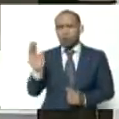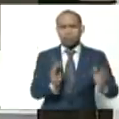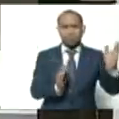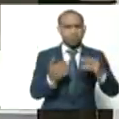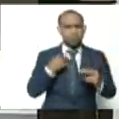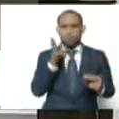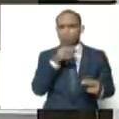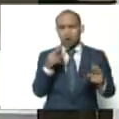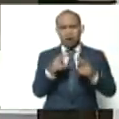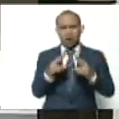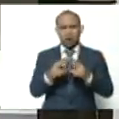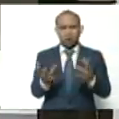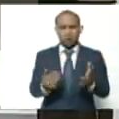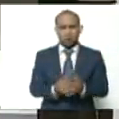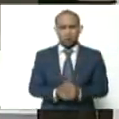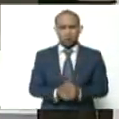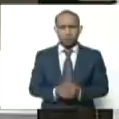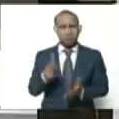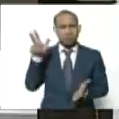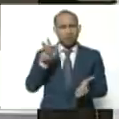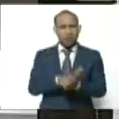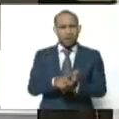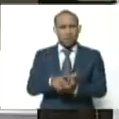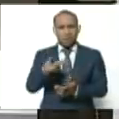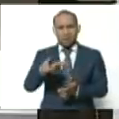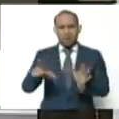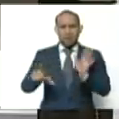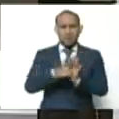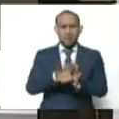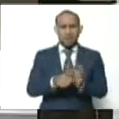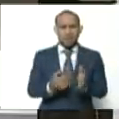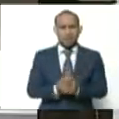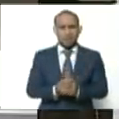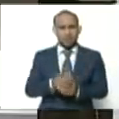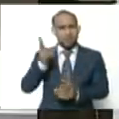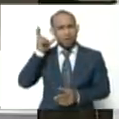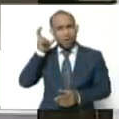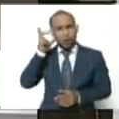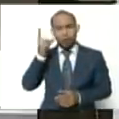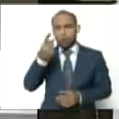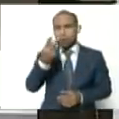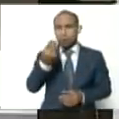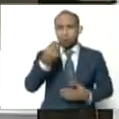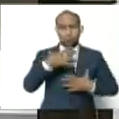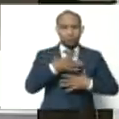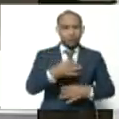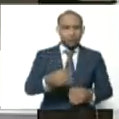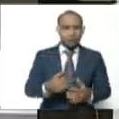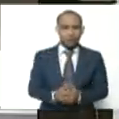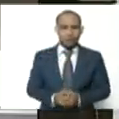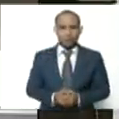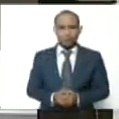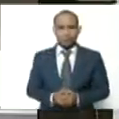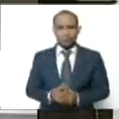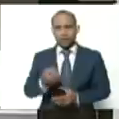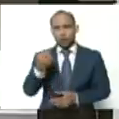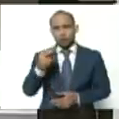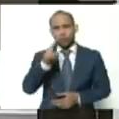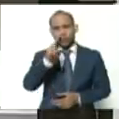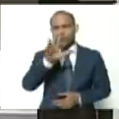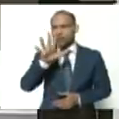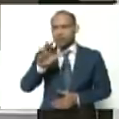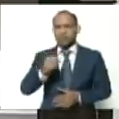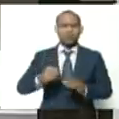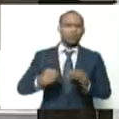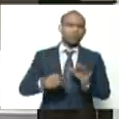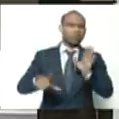la conozco. Han aprobado esta ley que suena muy interesante. Número 25, la